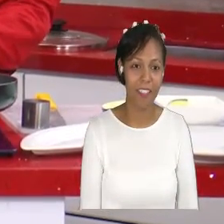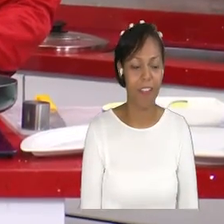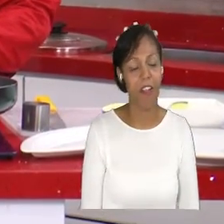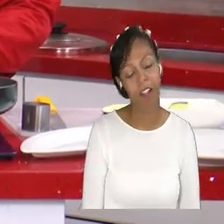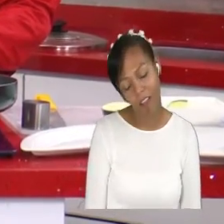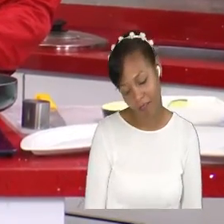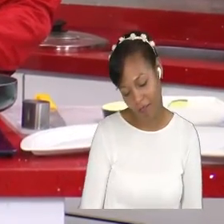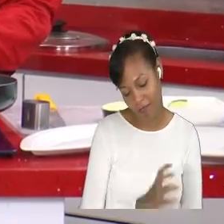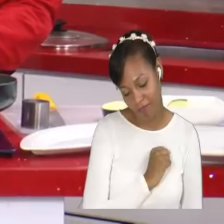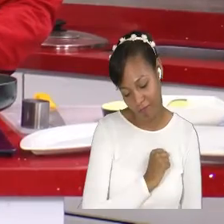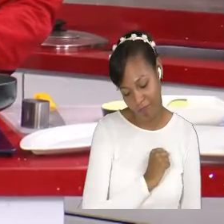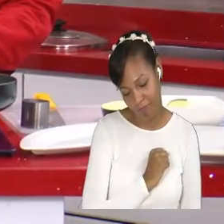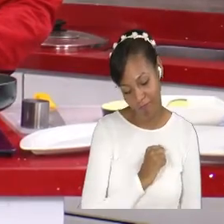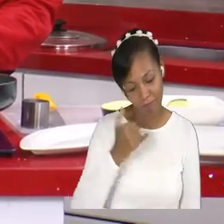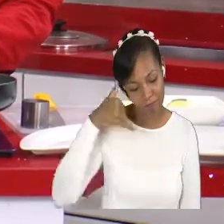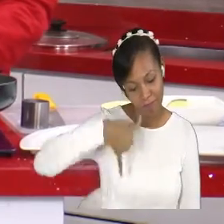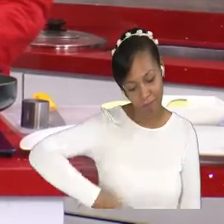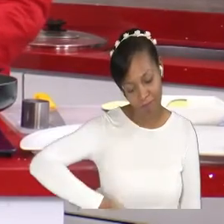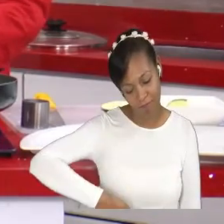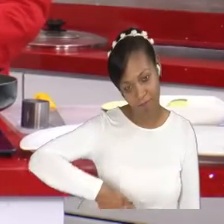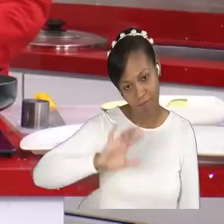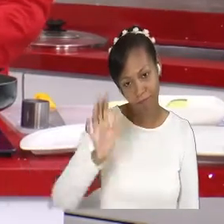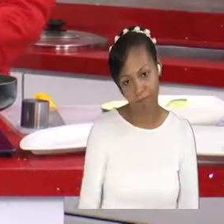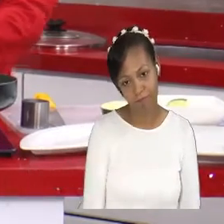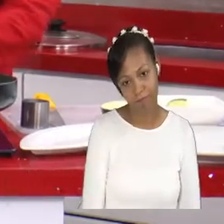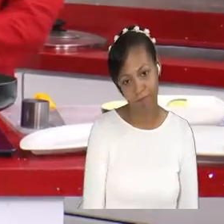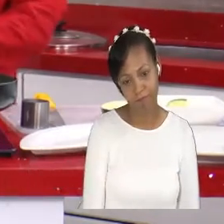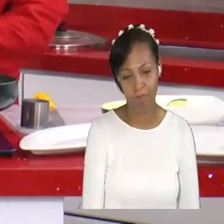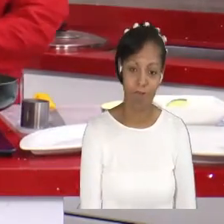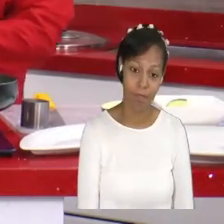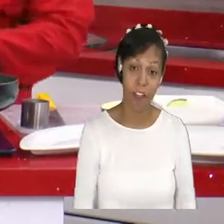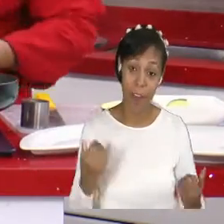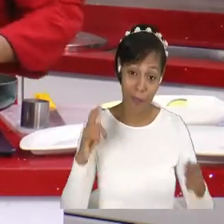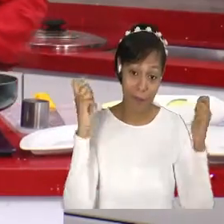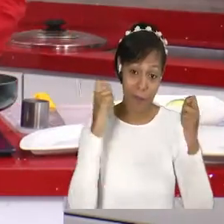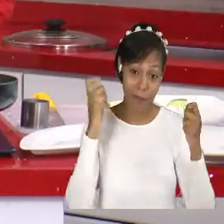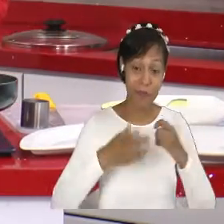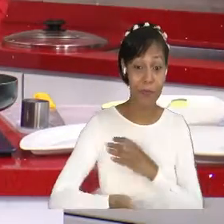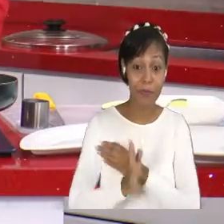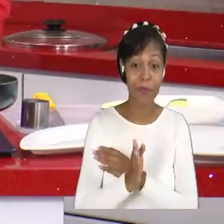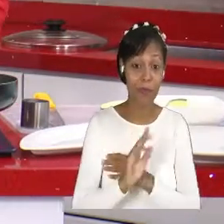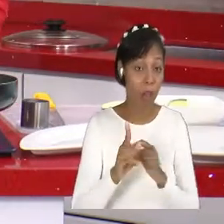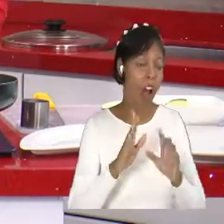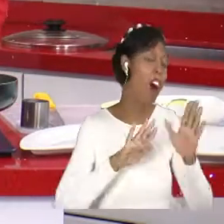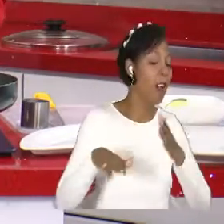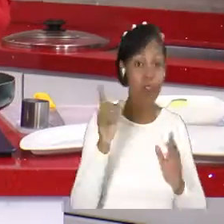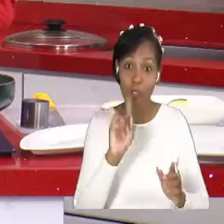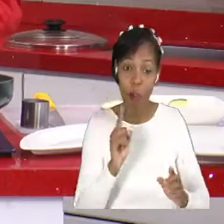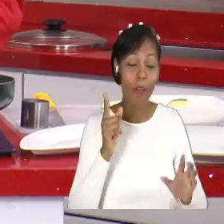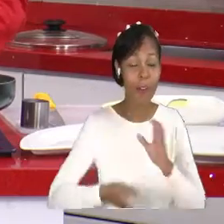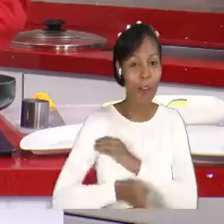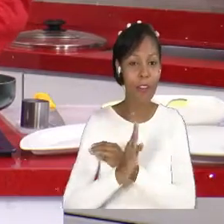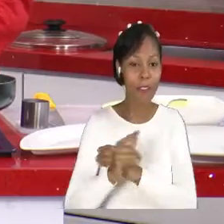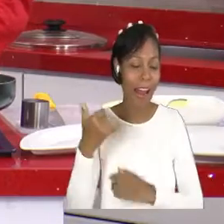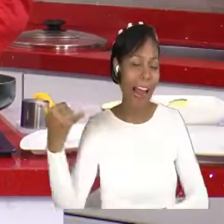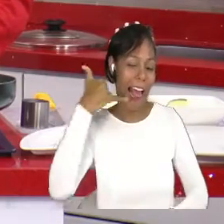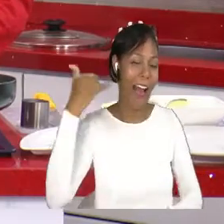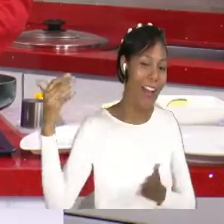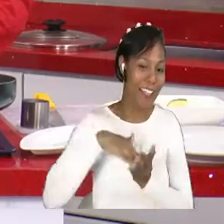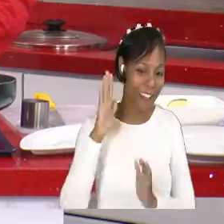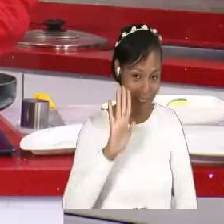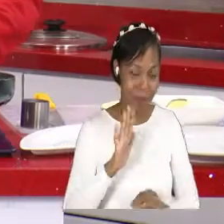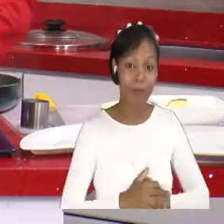Ay, se fue. Se fue. Pero bueno, mientras tanto, vámonos Lástima. A una pausa comercial. Y ustedes no se despeguen porque ya ahorita vuelve Mayerly a comunicarse con nosotros.